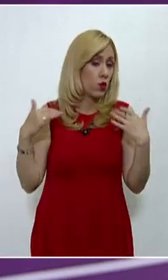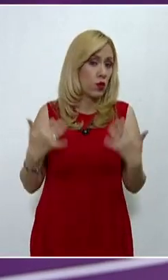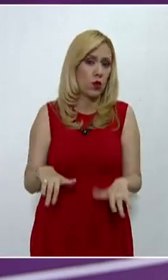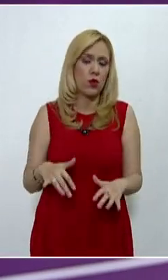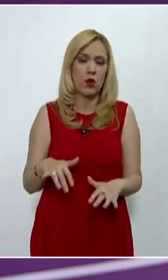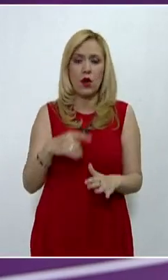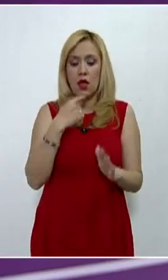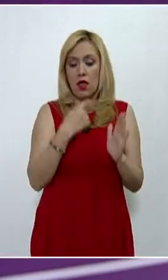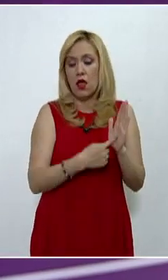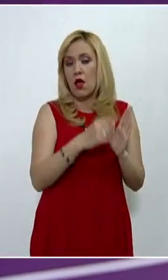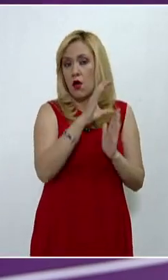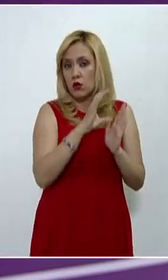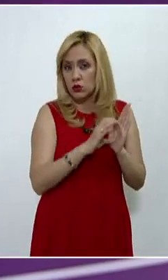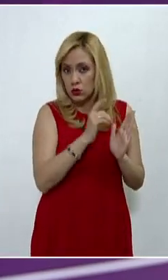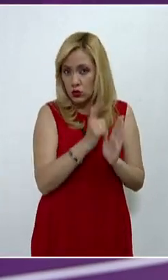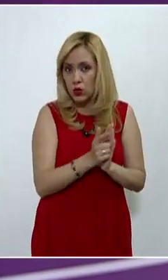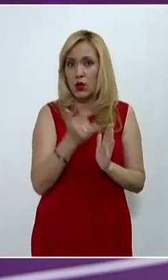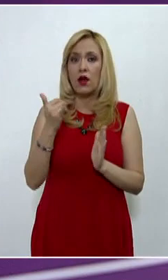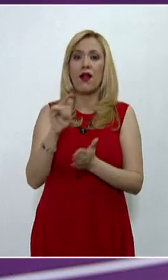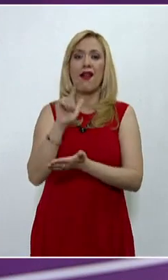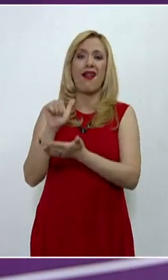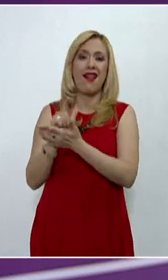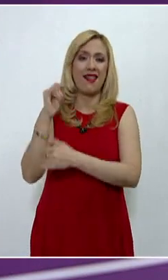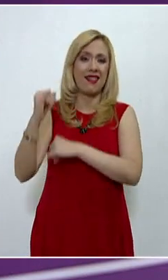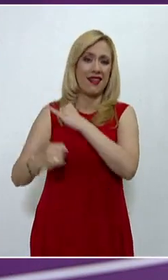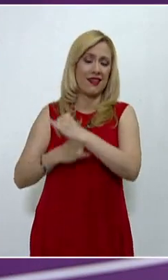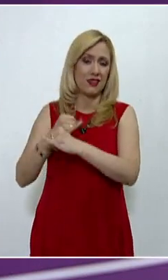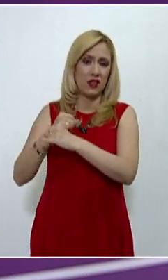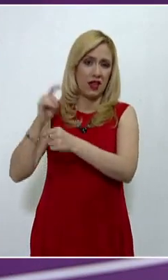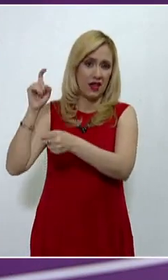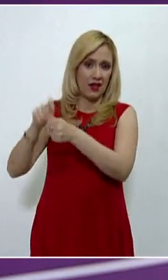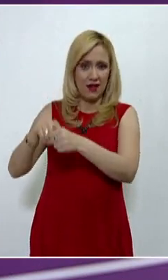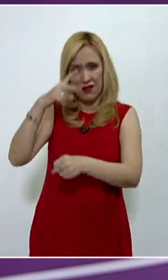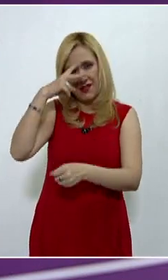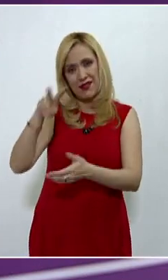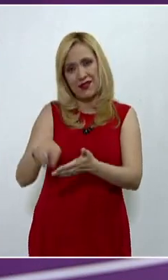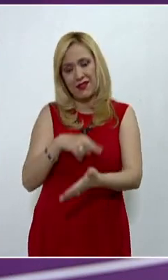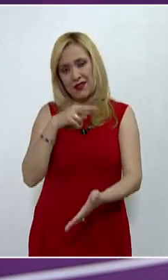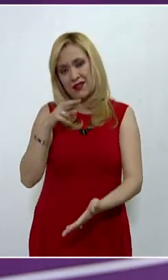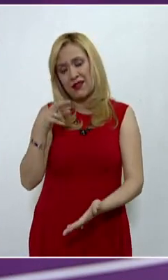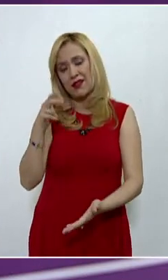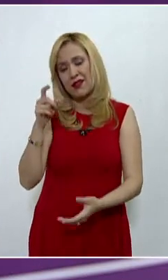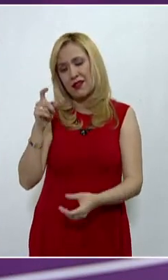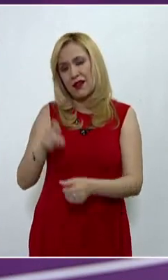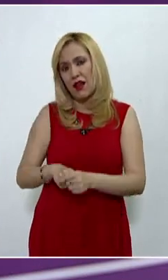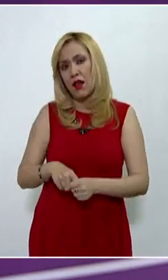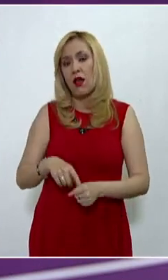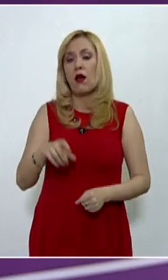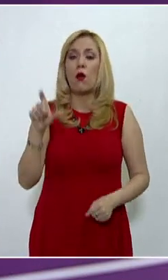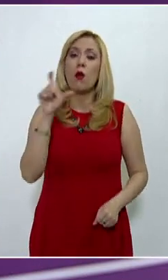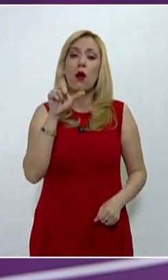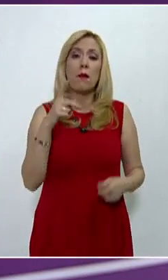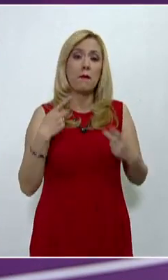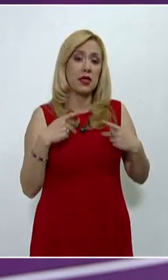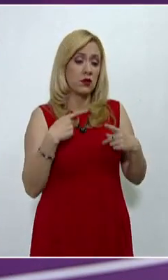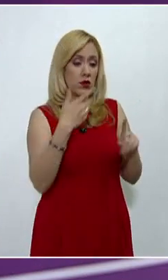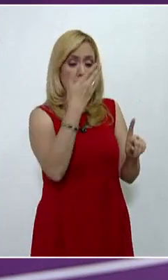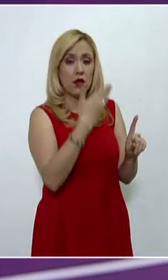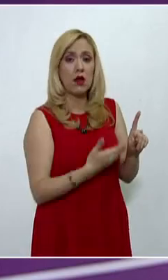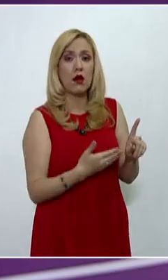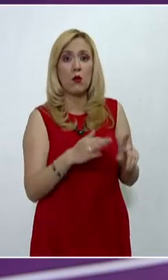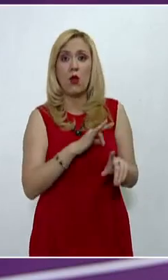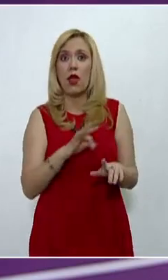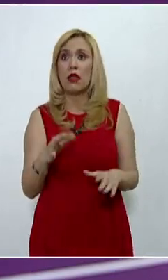tanto la Constitución como los estándares internacionales establecen. Esto es inhibir que la persona imputada puede eludir la acción